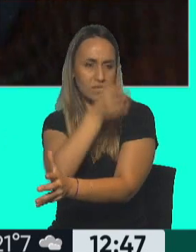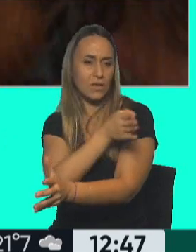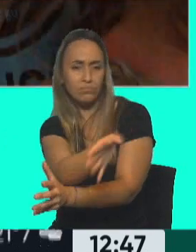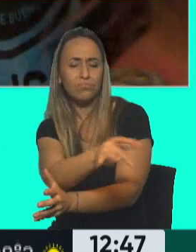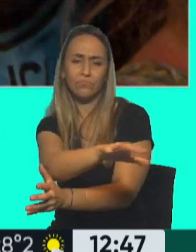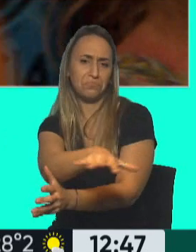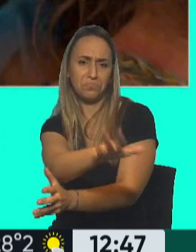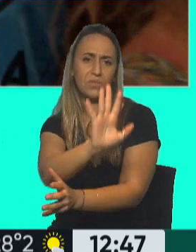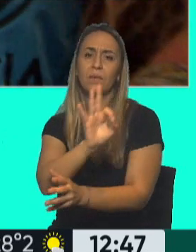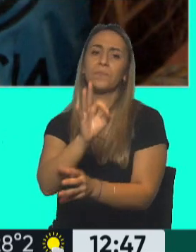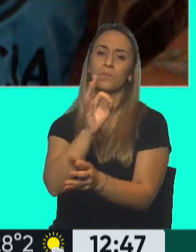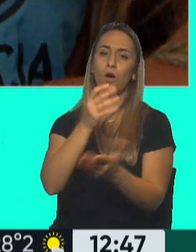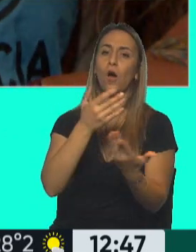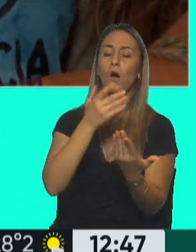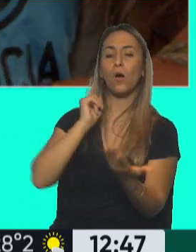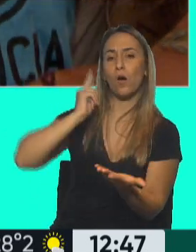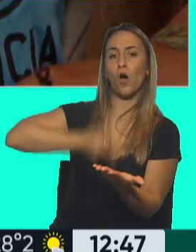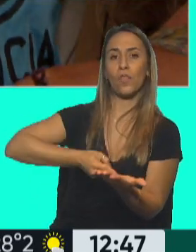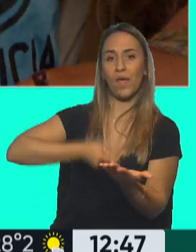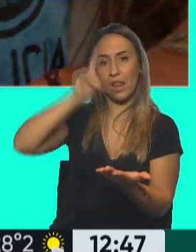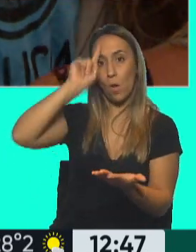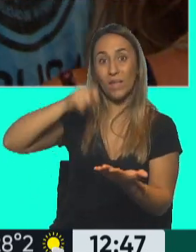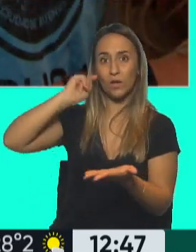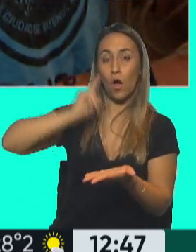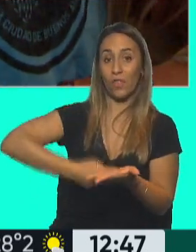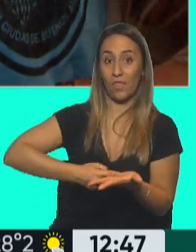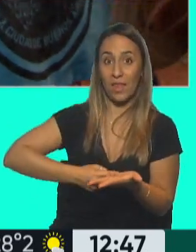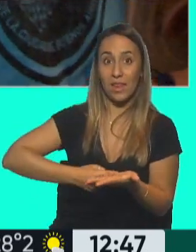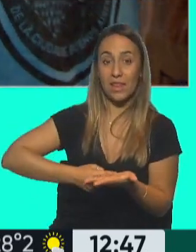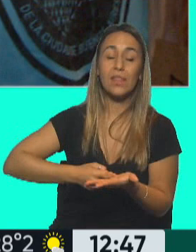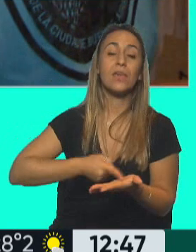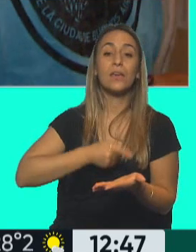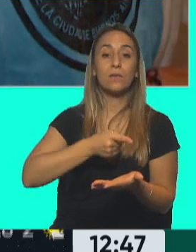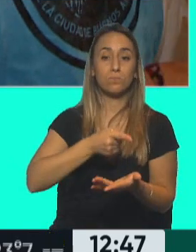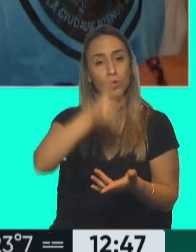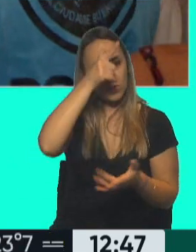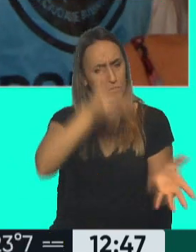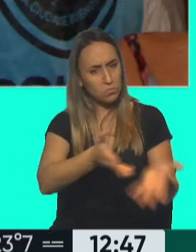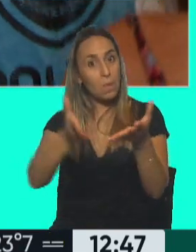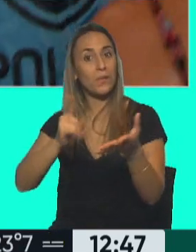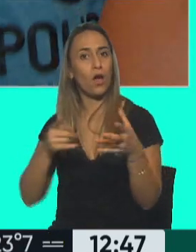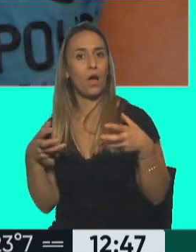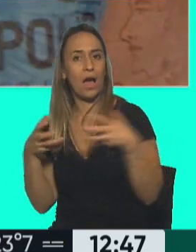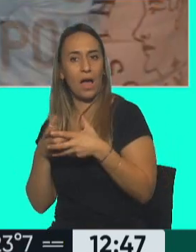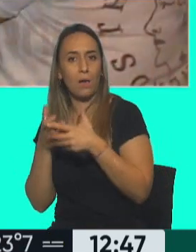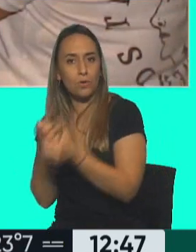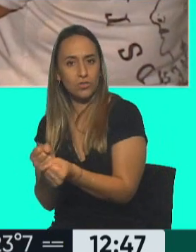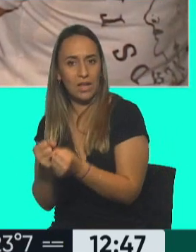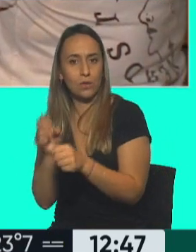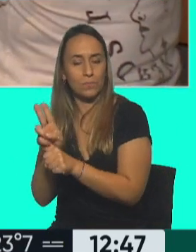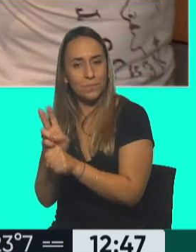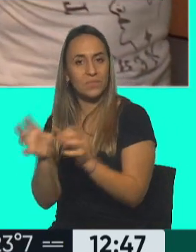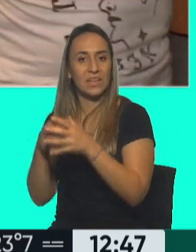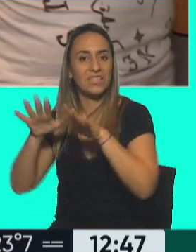y cumplir con una orden judicial. En este caso, la verdad que la ciudad tiene una tradición en que cuando